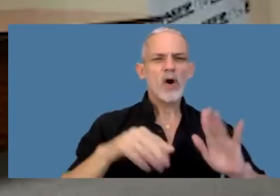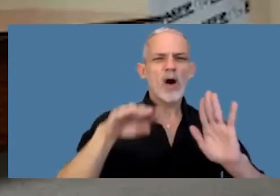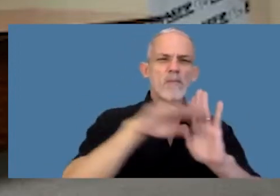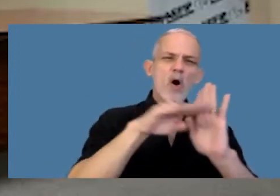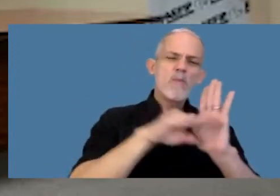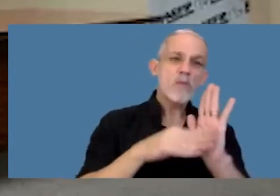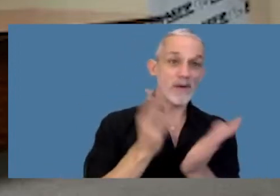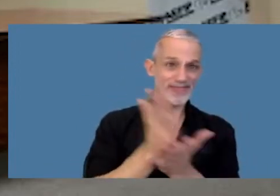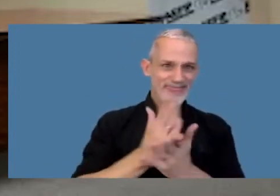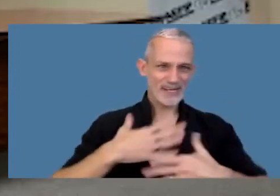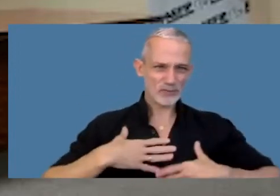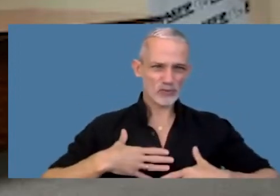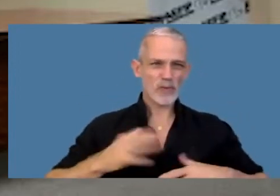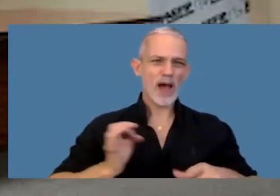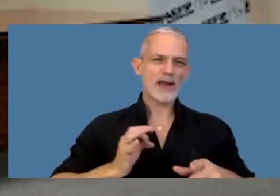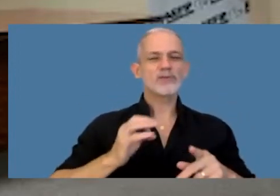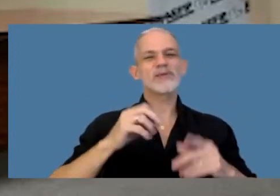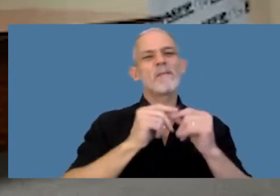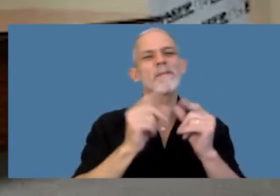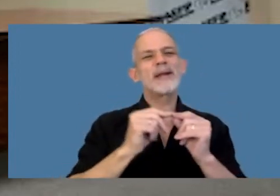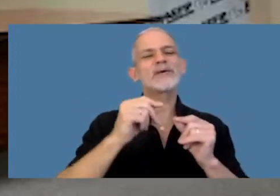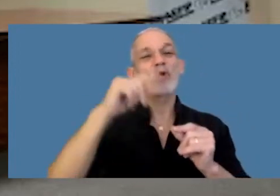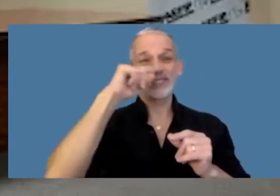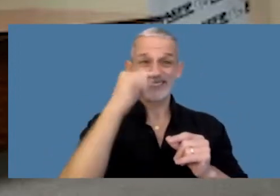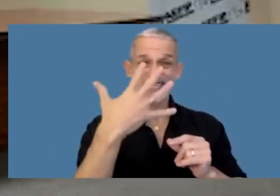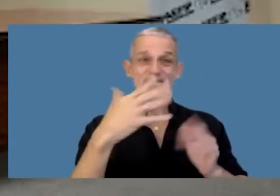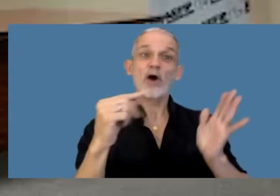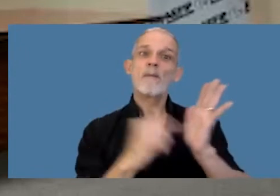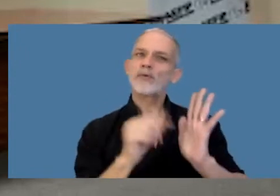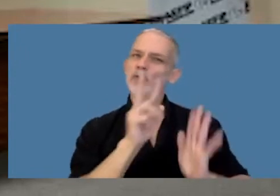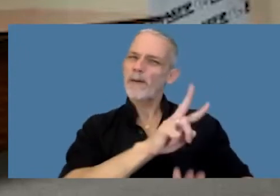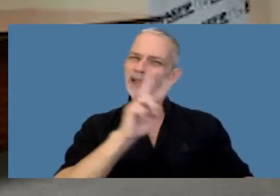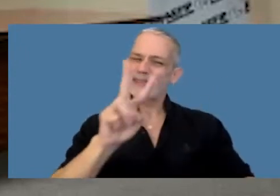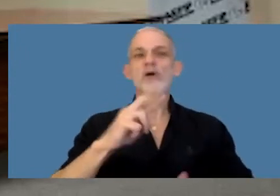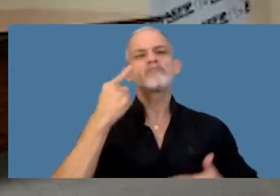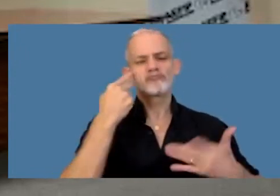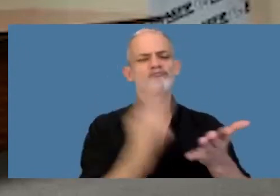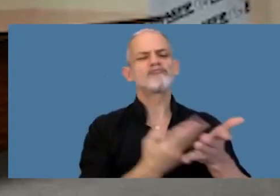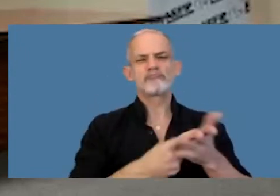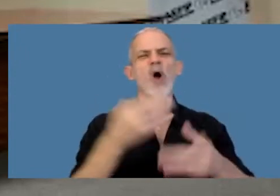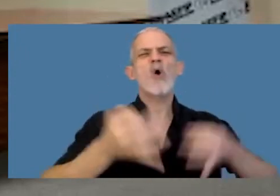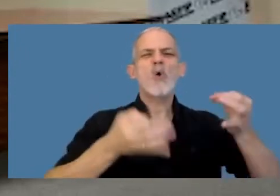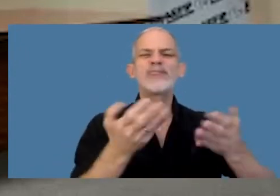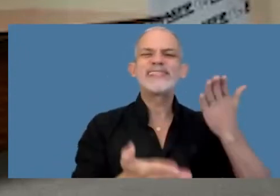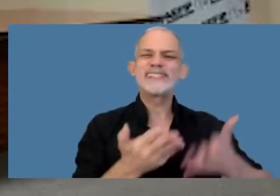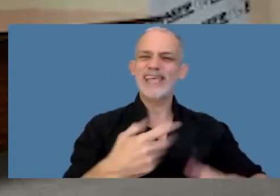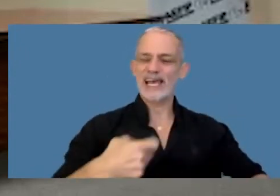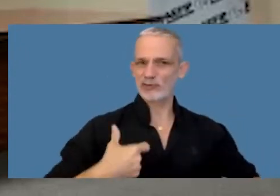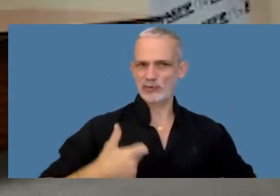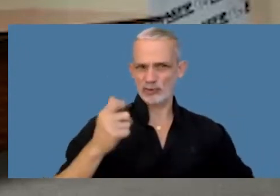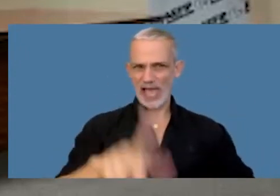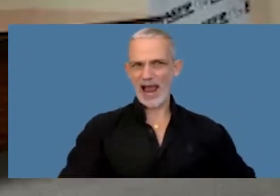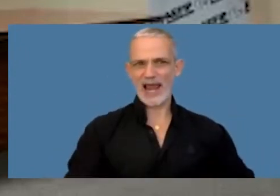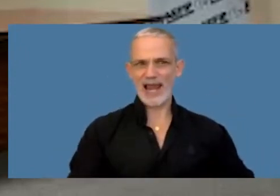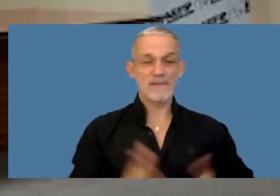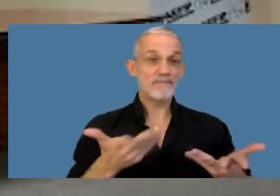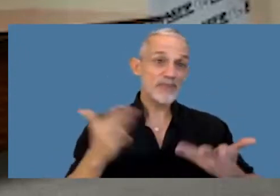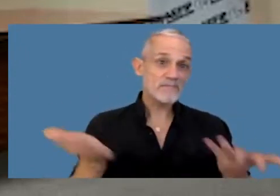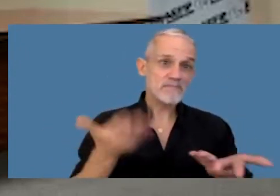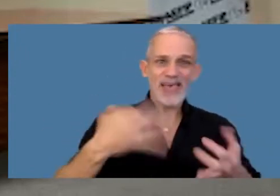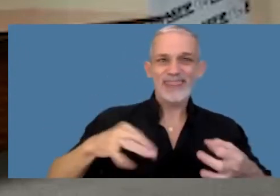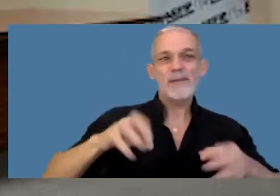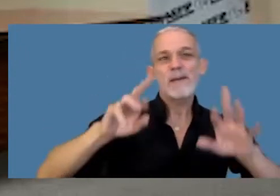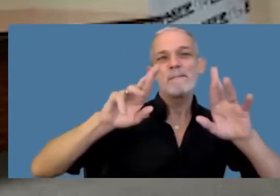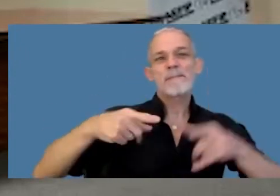humanos que están en el 75, inciso 22, reconocen la justicia social como principio básico de todo proyecto